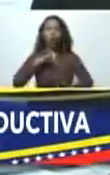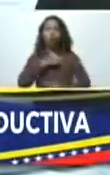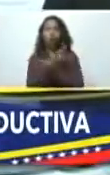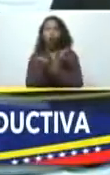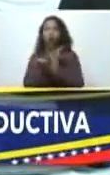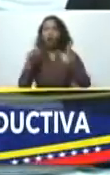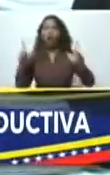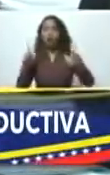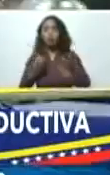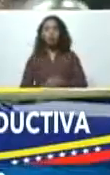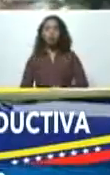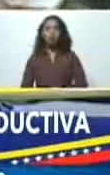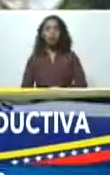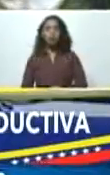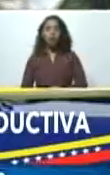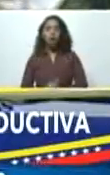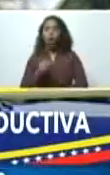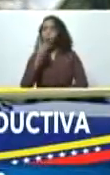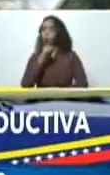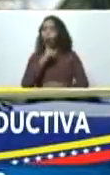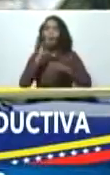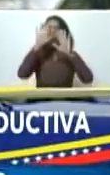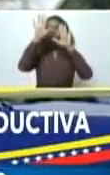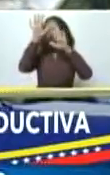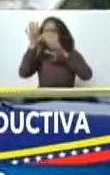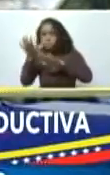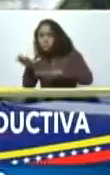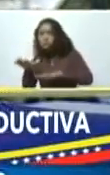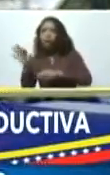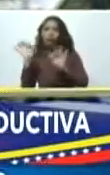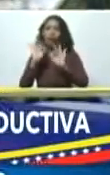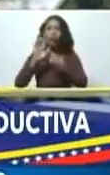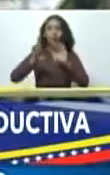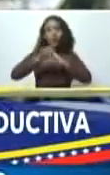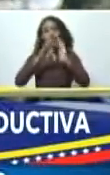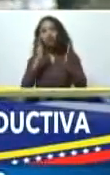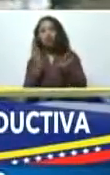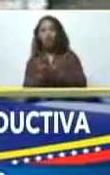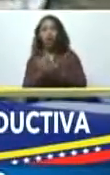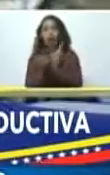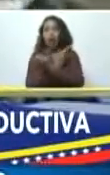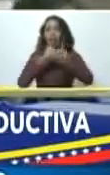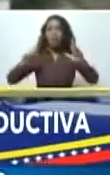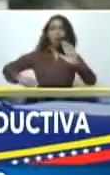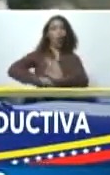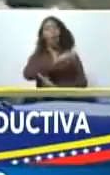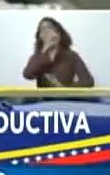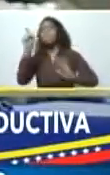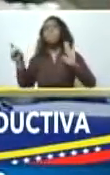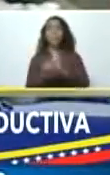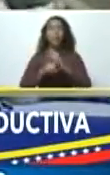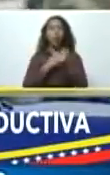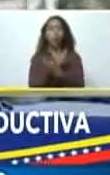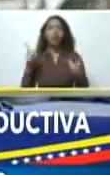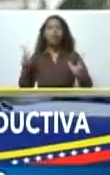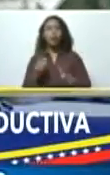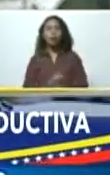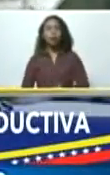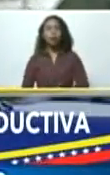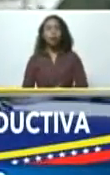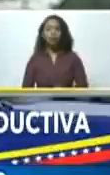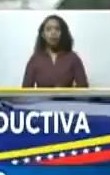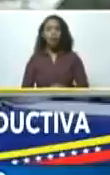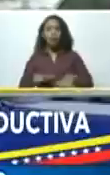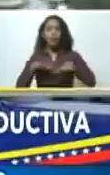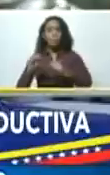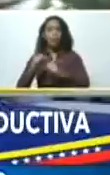libres. No estamos arrodillados ni sometidos a nadie en este mundo. Libres, absolutamente libres, de